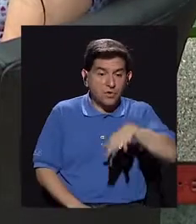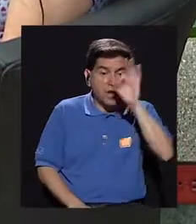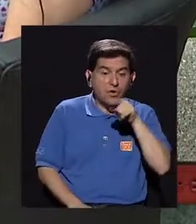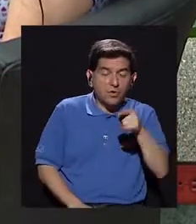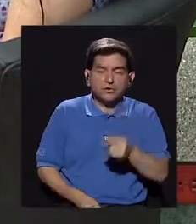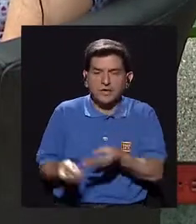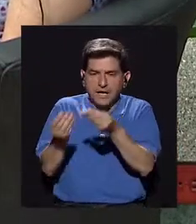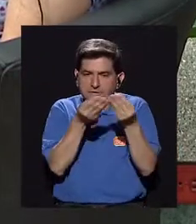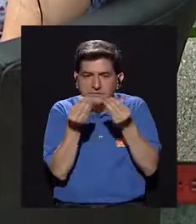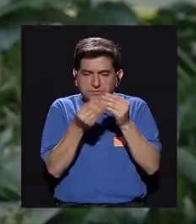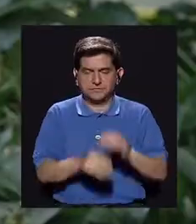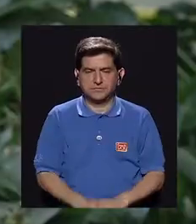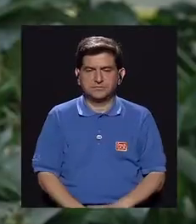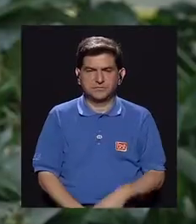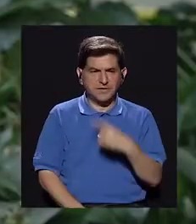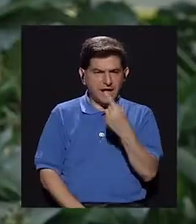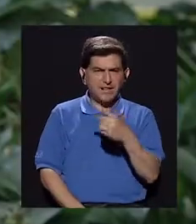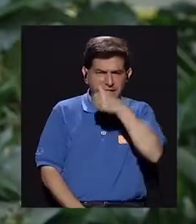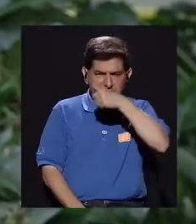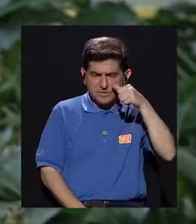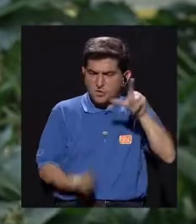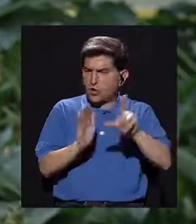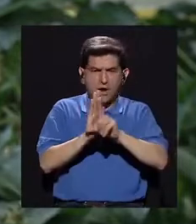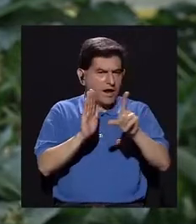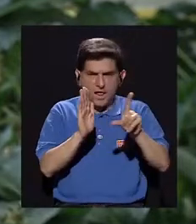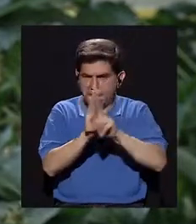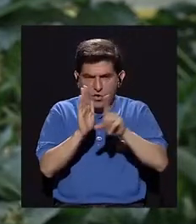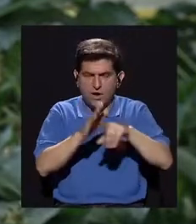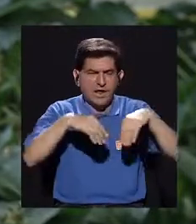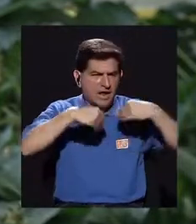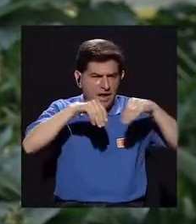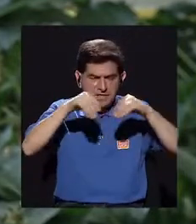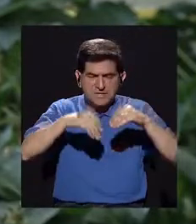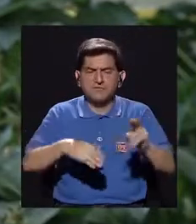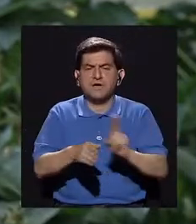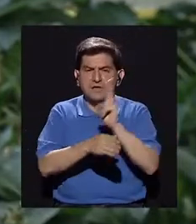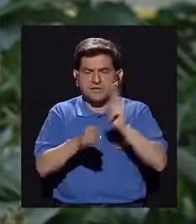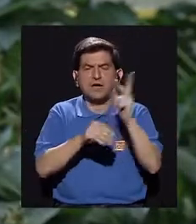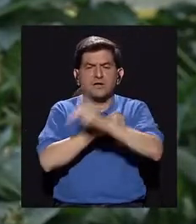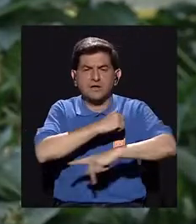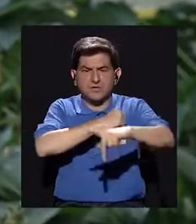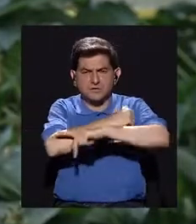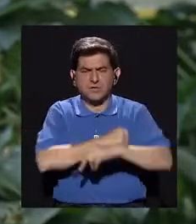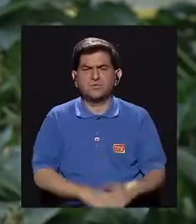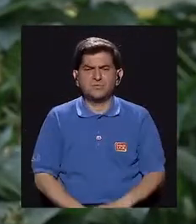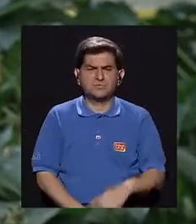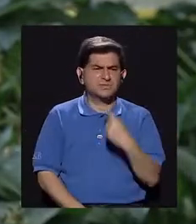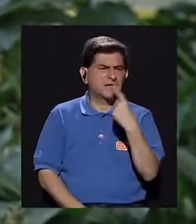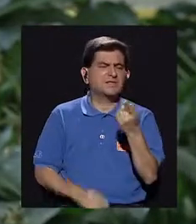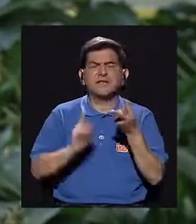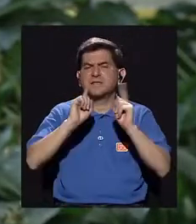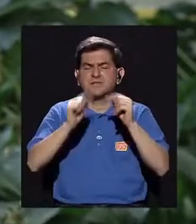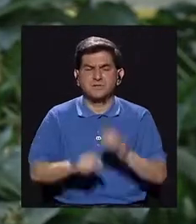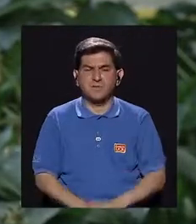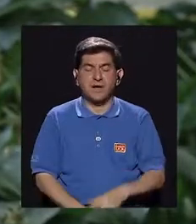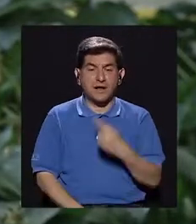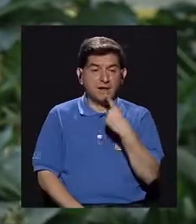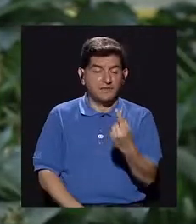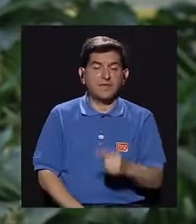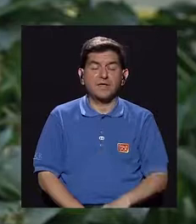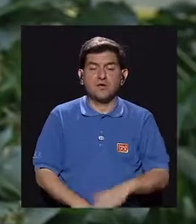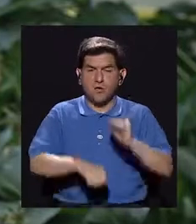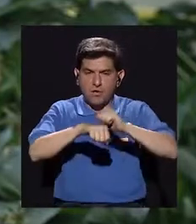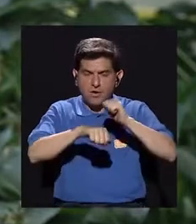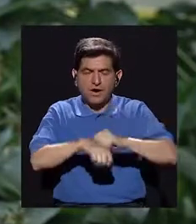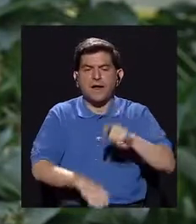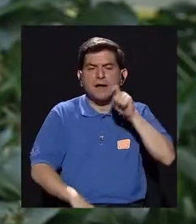esta sustancia. Cuando usted menciona de estas drogas ilegales, ¿verdad?, que se venden, que se consumen en nuestro país, ¿de cuáles estaríamos hablando? Porque usted